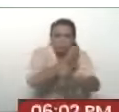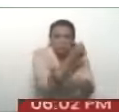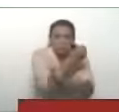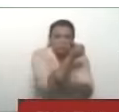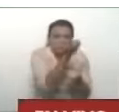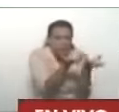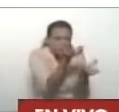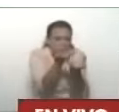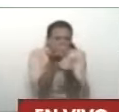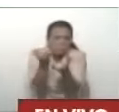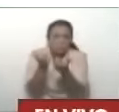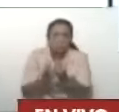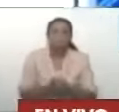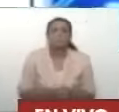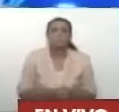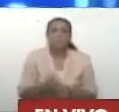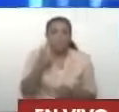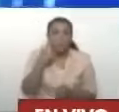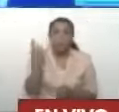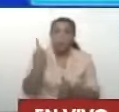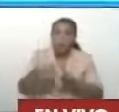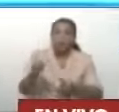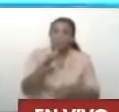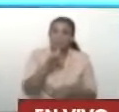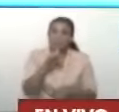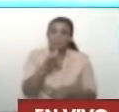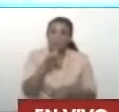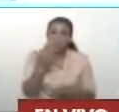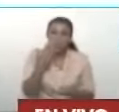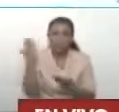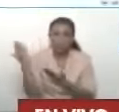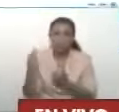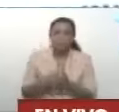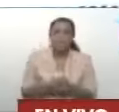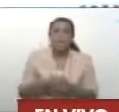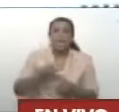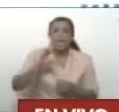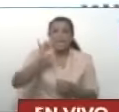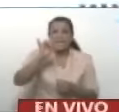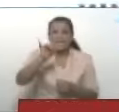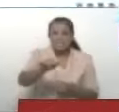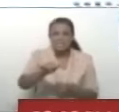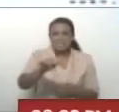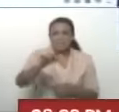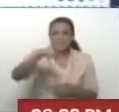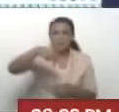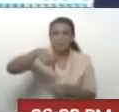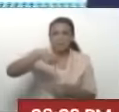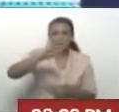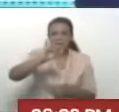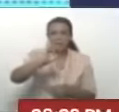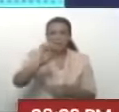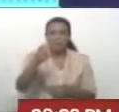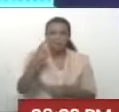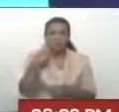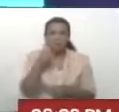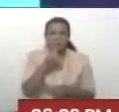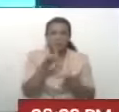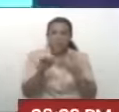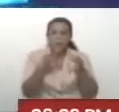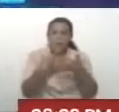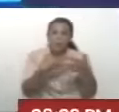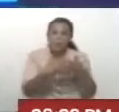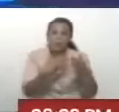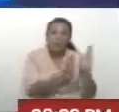llamas. Continuamos con nuestro repaso, señor presidente, ya aquí en el portal de YBKE Mundial, medio local, sectores políticos elaboran propuesta